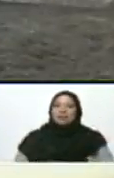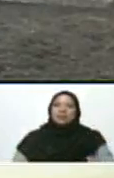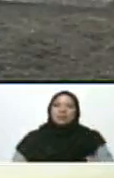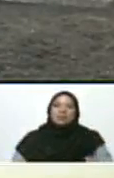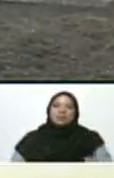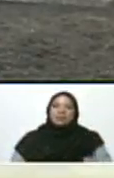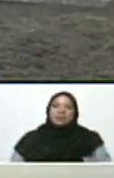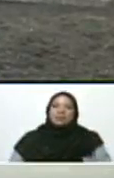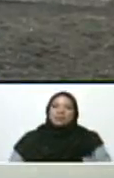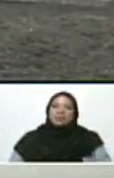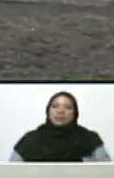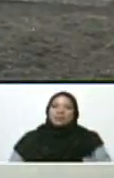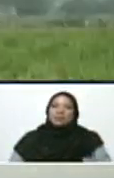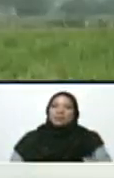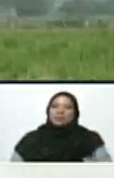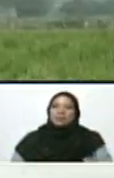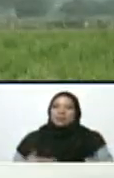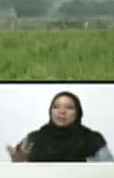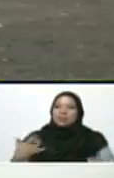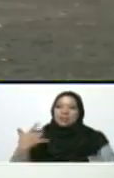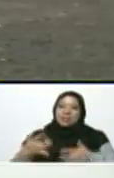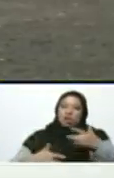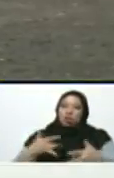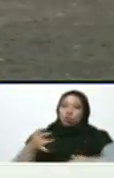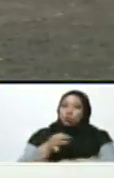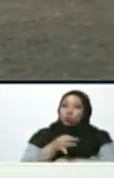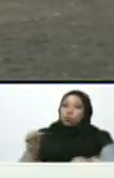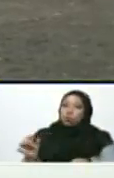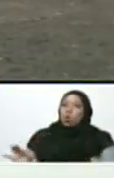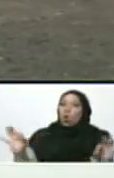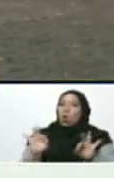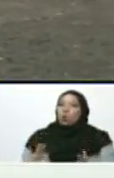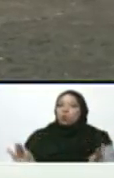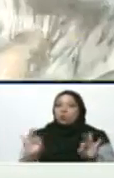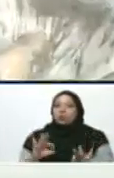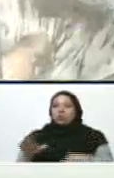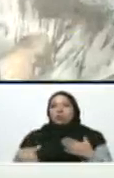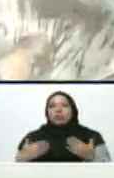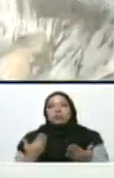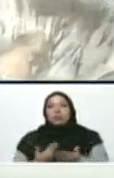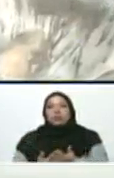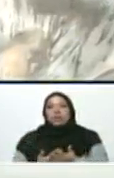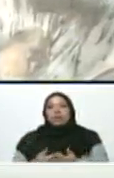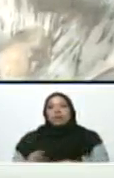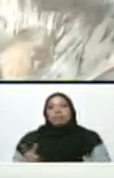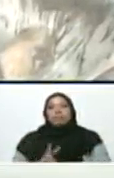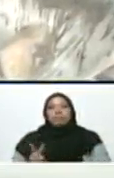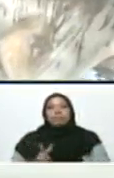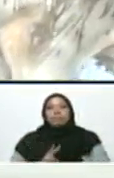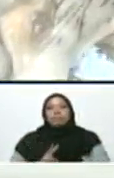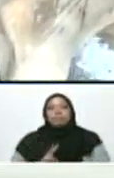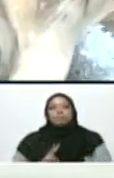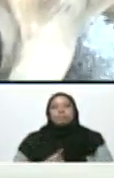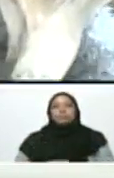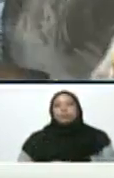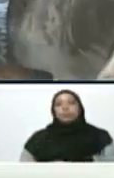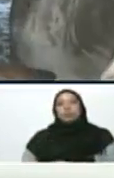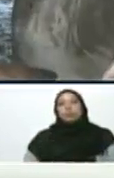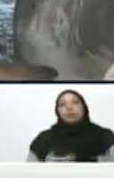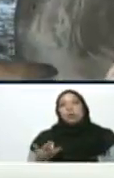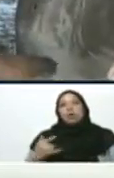Los hechos hablan por sí solos. Ahí está. Esa es la Venezuela que